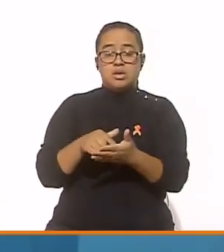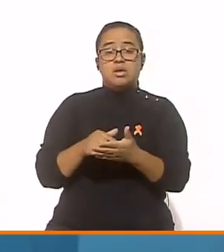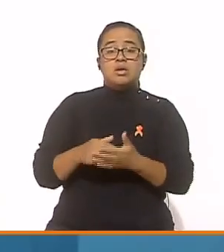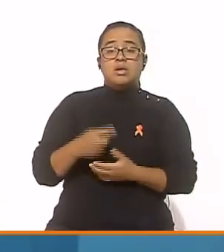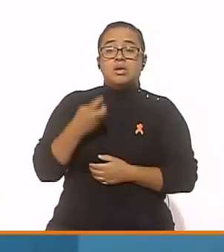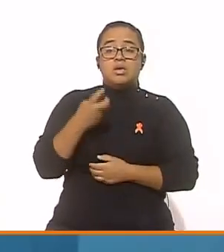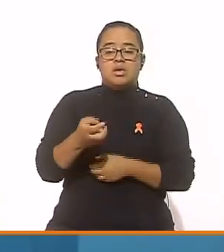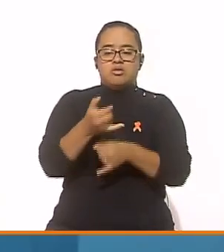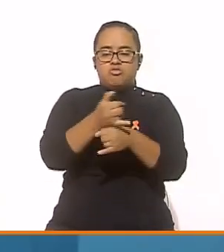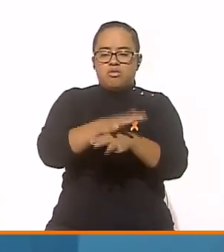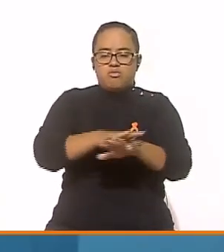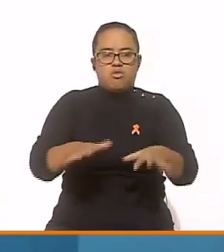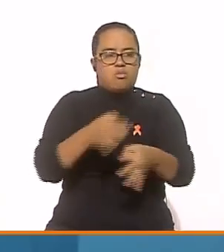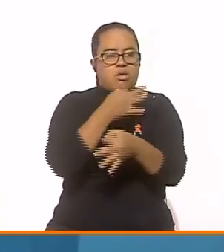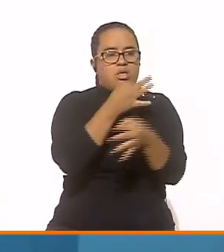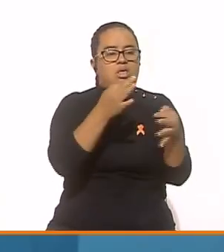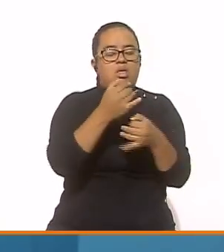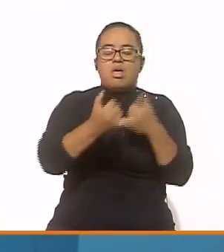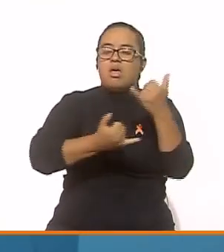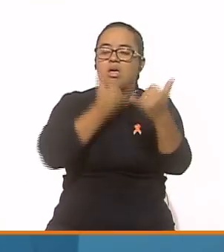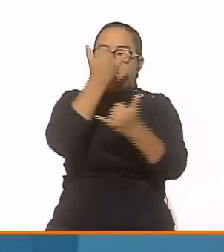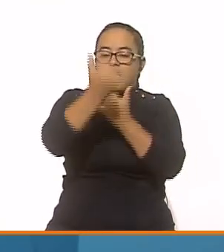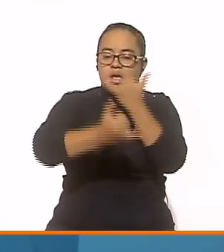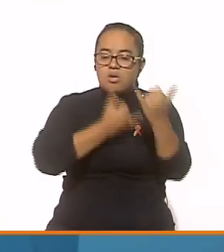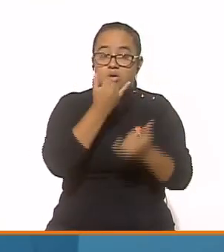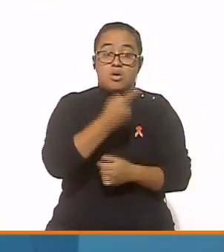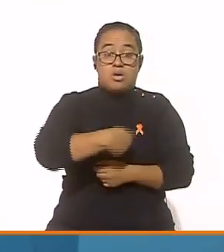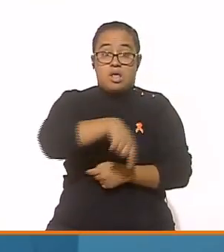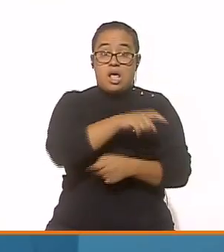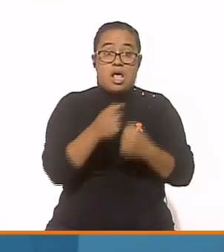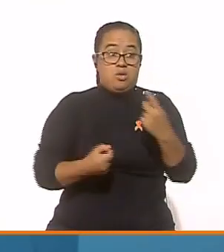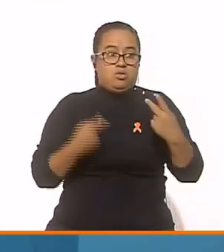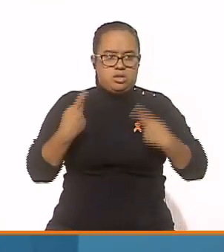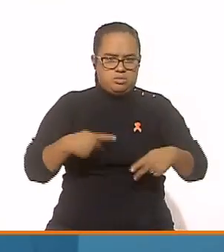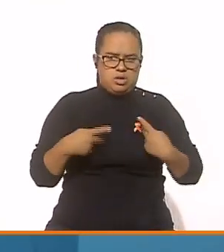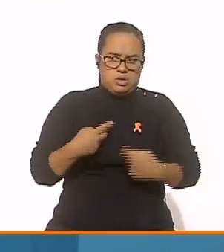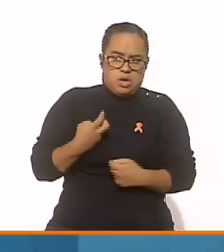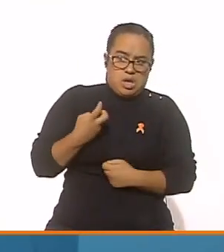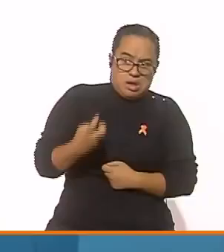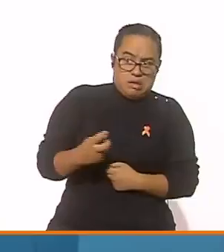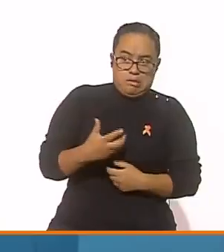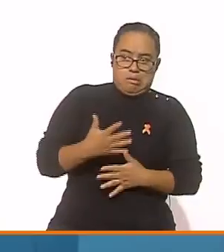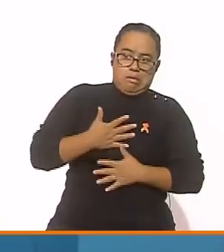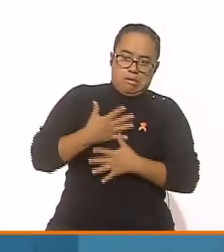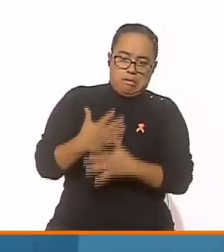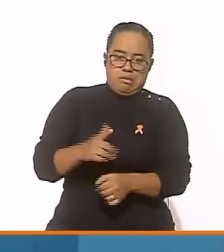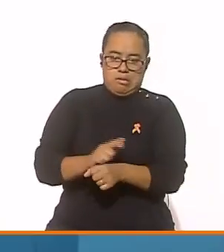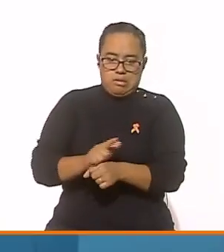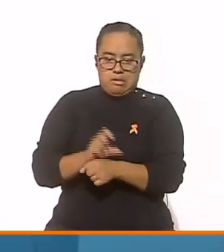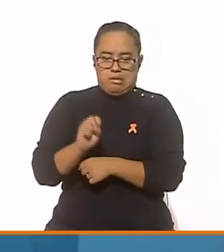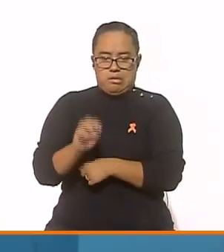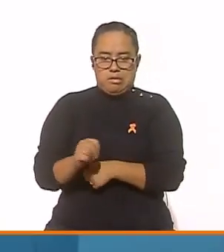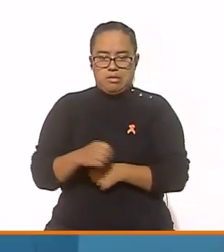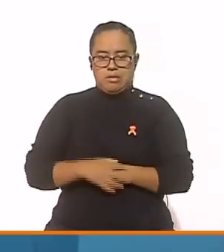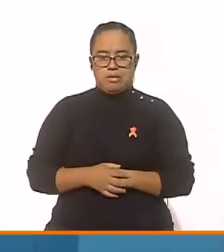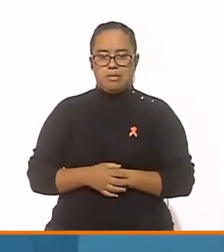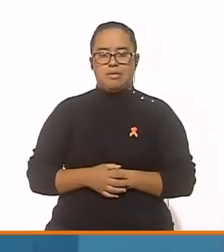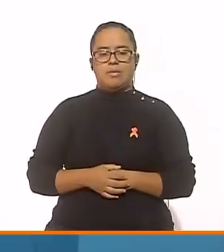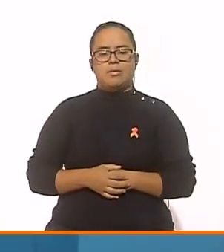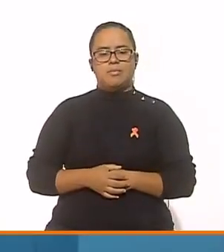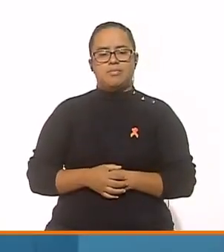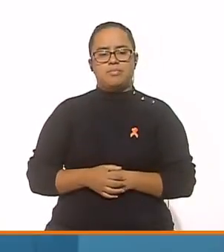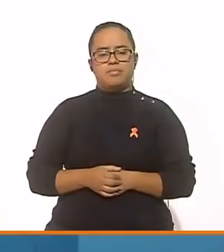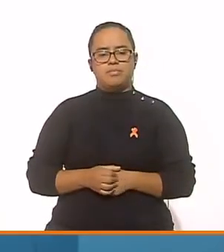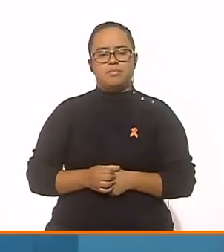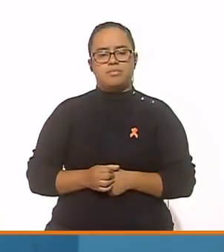provocando desinformación, que van provocando intolerancia en la sociedad en su vida cotidiana. Charly, de Entonces, acuerdo. por supuesto, Perdón, pero de